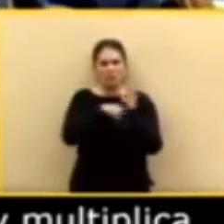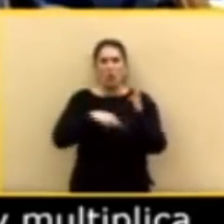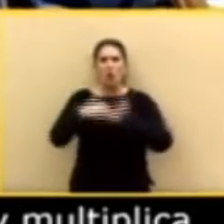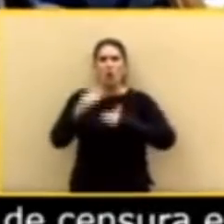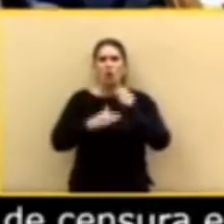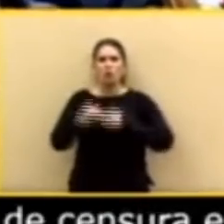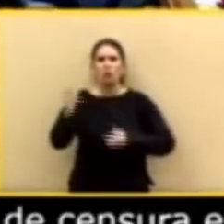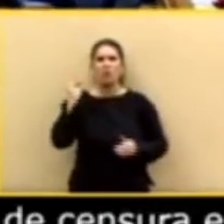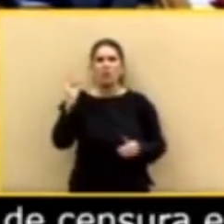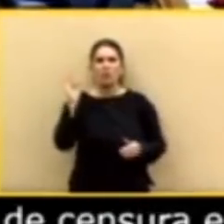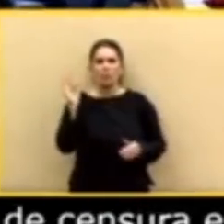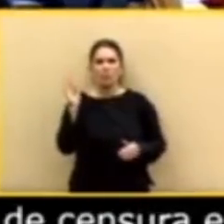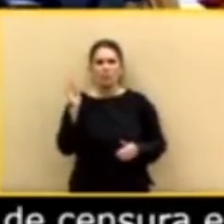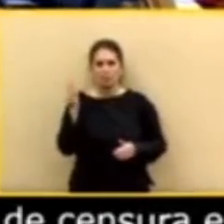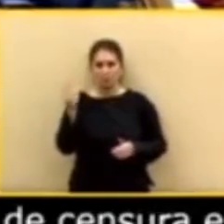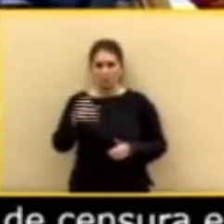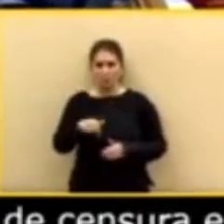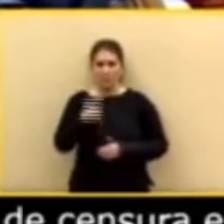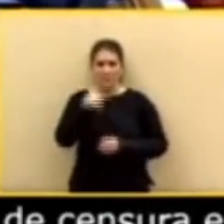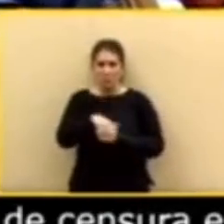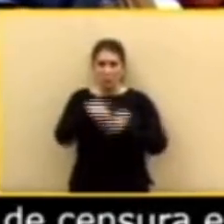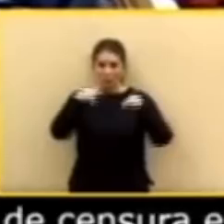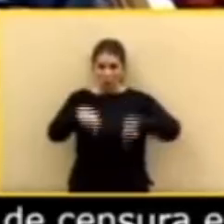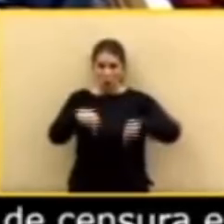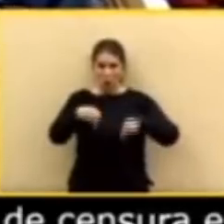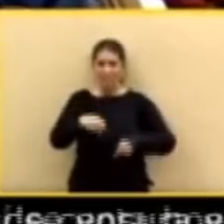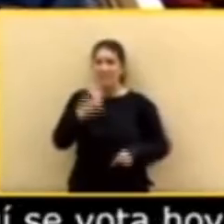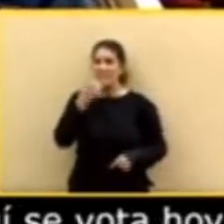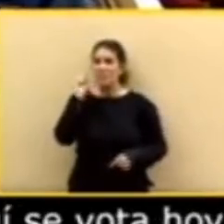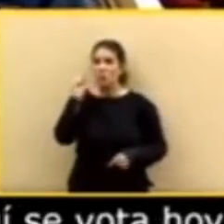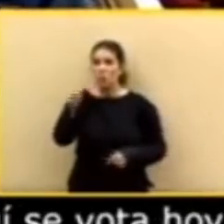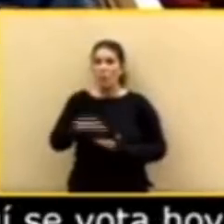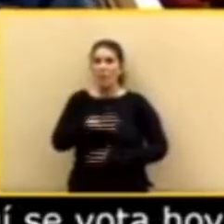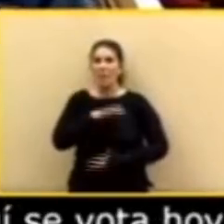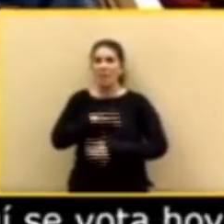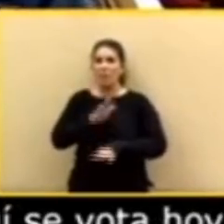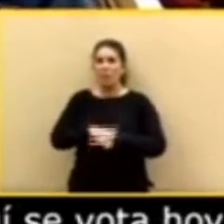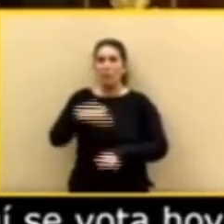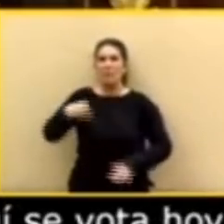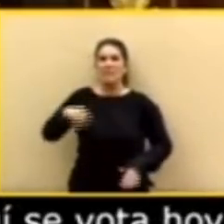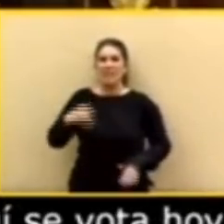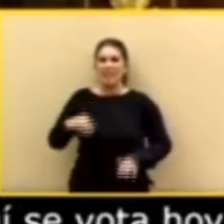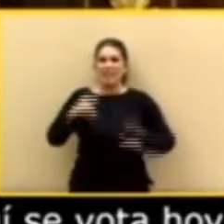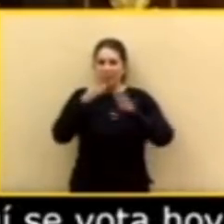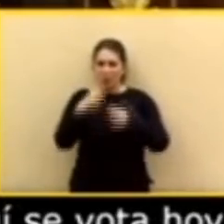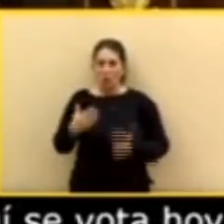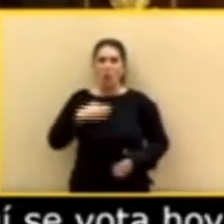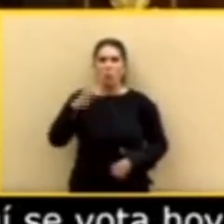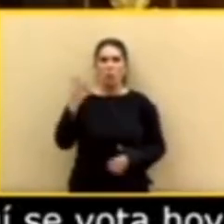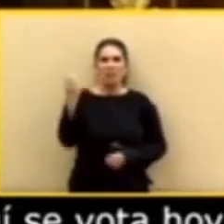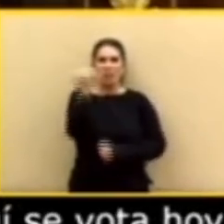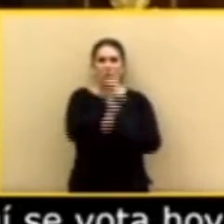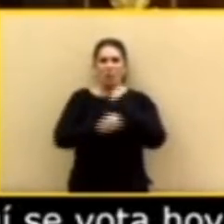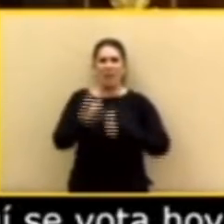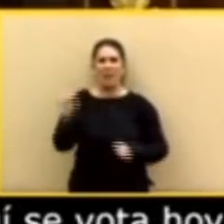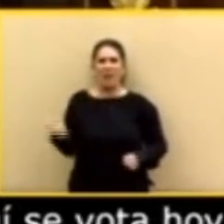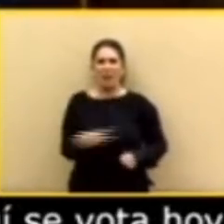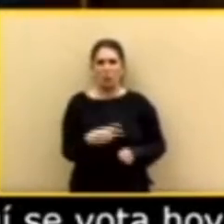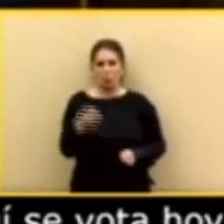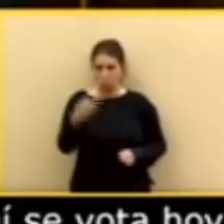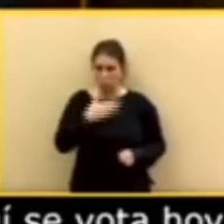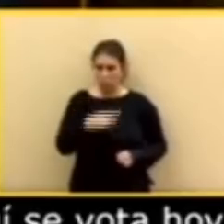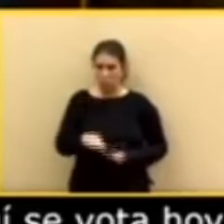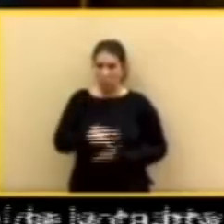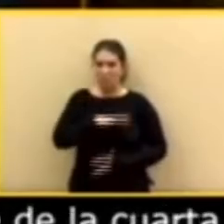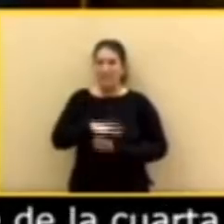hecho, fue apoyada por el propio Mariano Rajoy Brey como candidata oficial de continuidad en el Partido Popular.